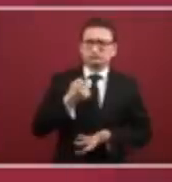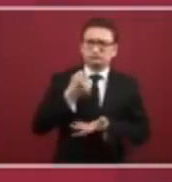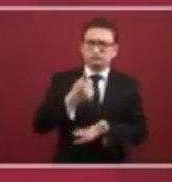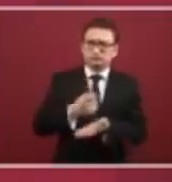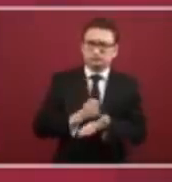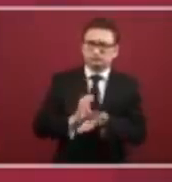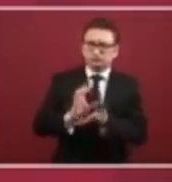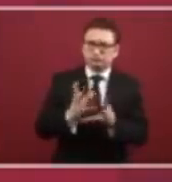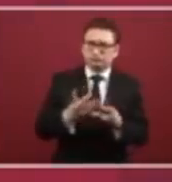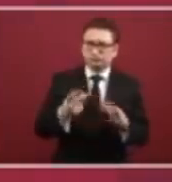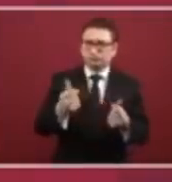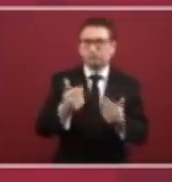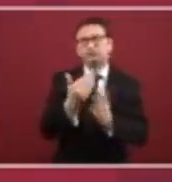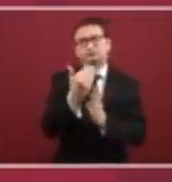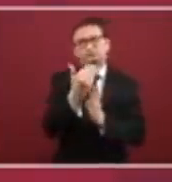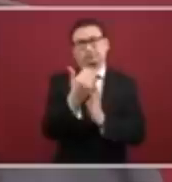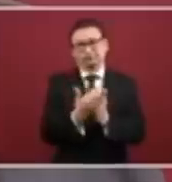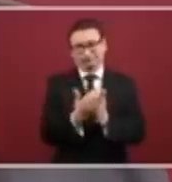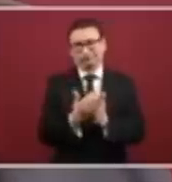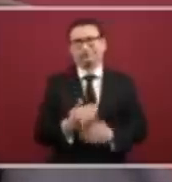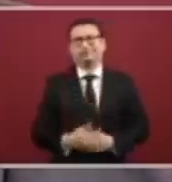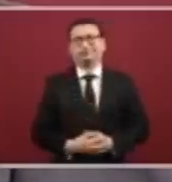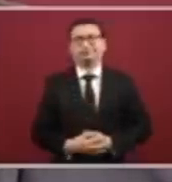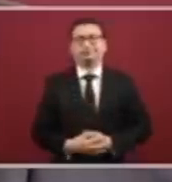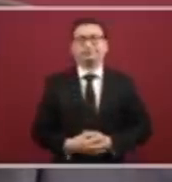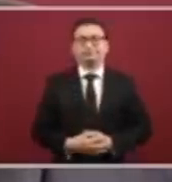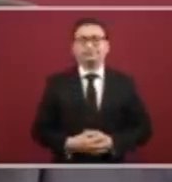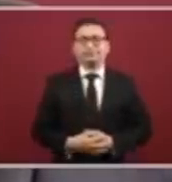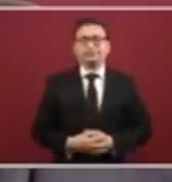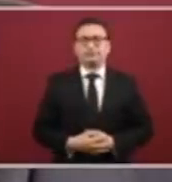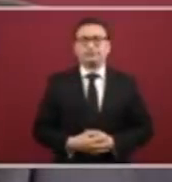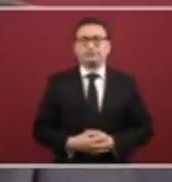mucho menos de lo que